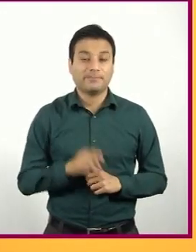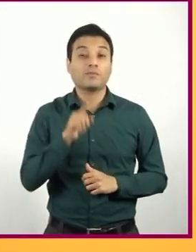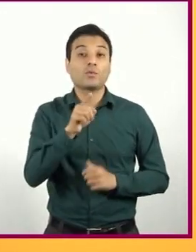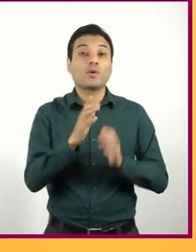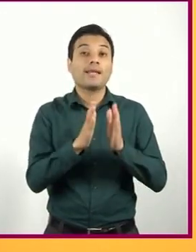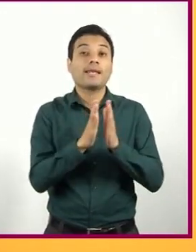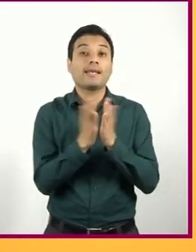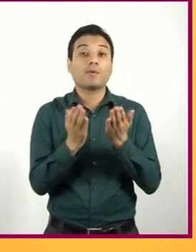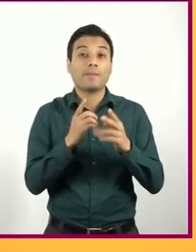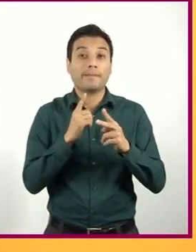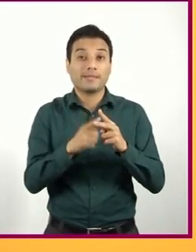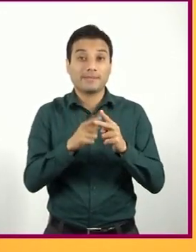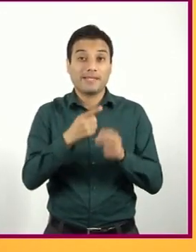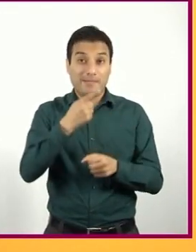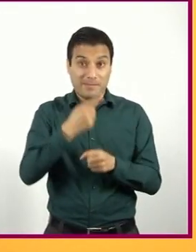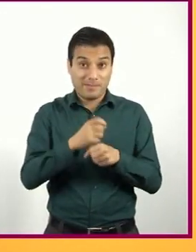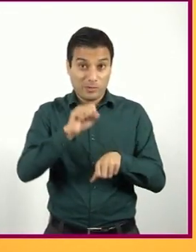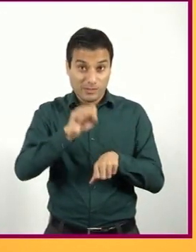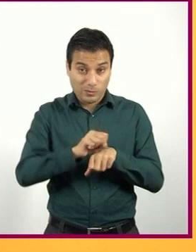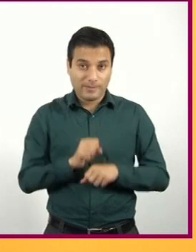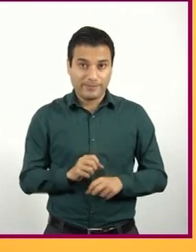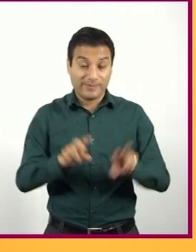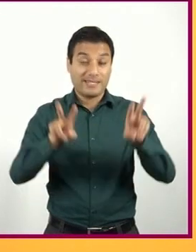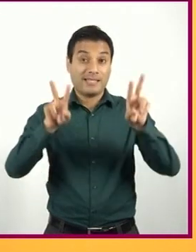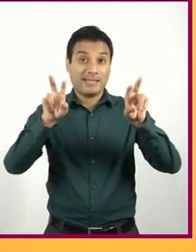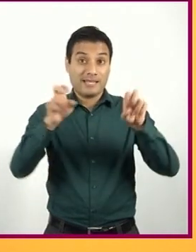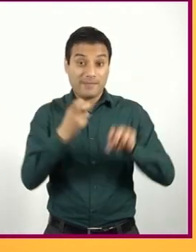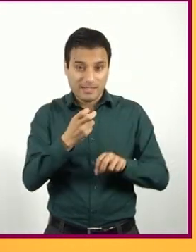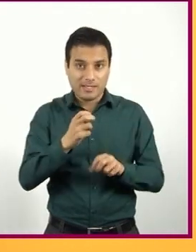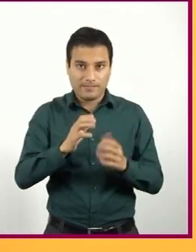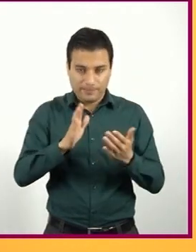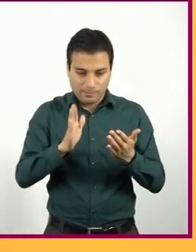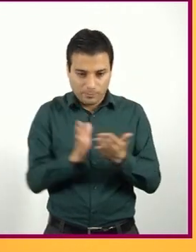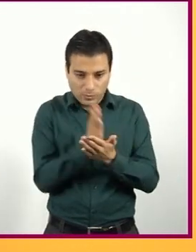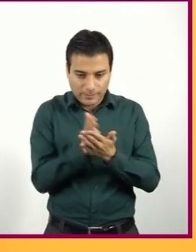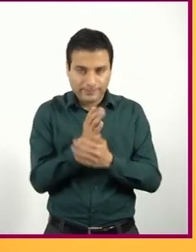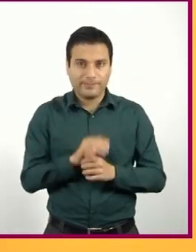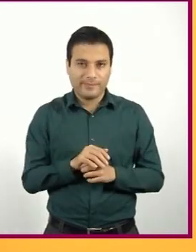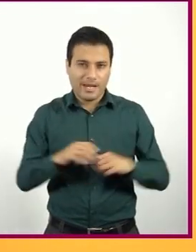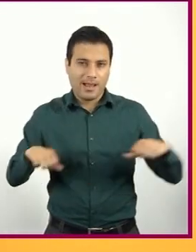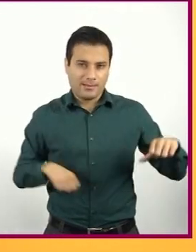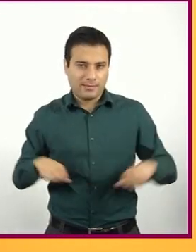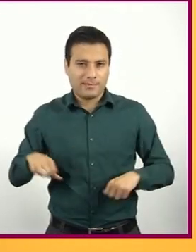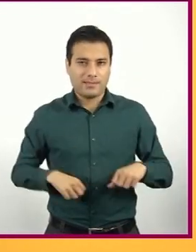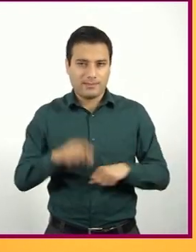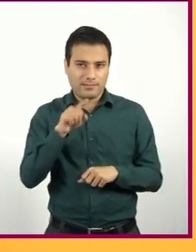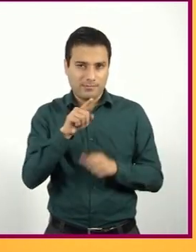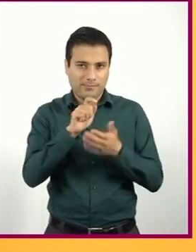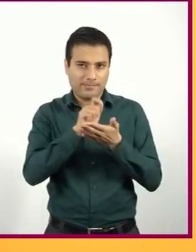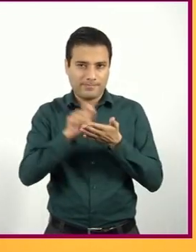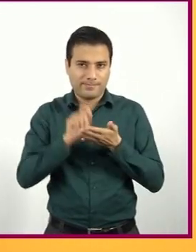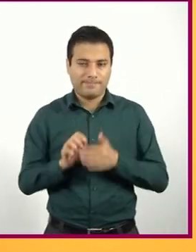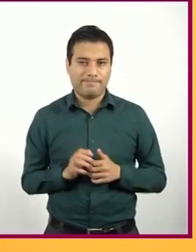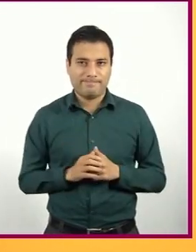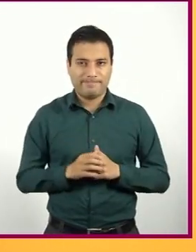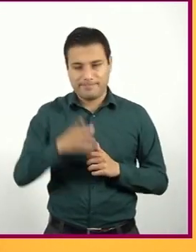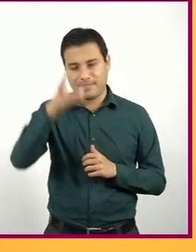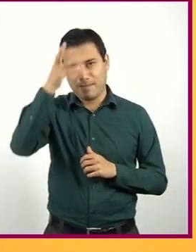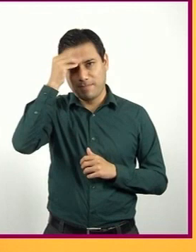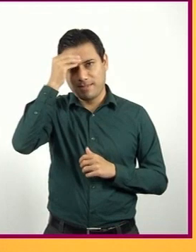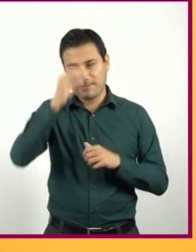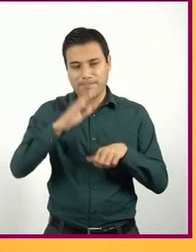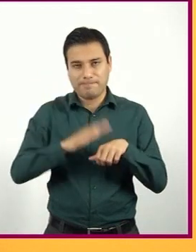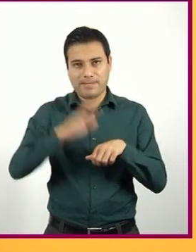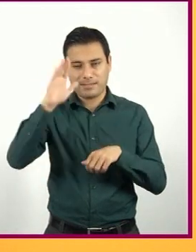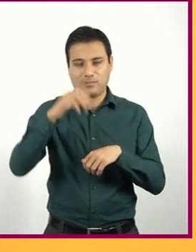de matemáticas de primer grado, ubiquen este tema y resuelvan todo lo que les sea posible para avanzar en su conocimiento sobre